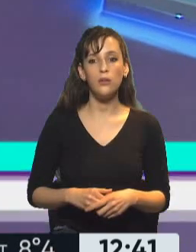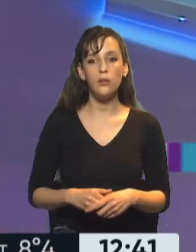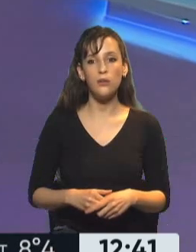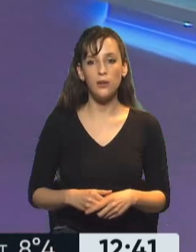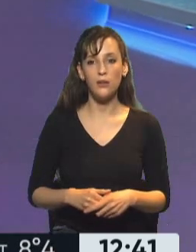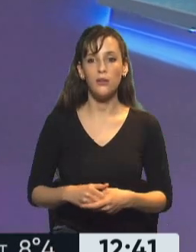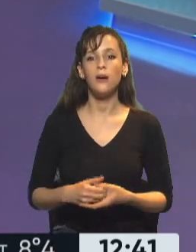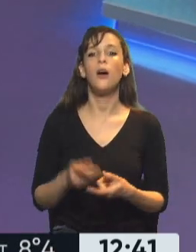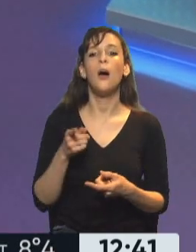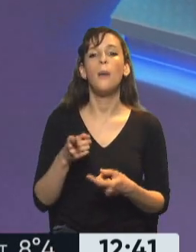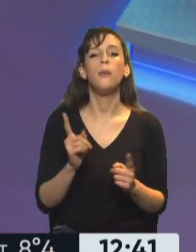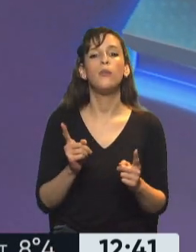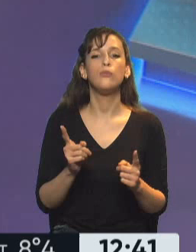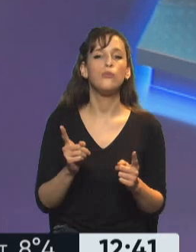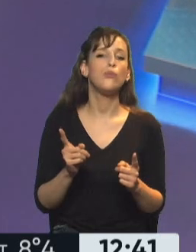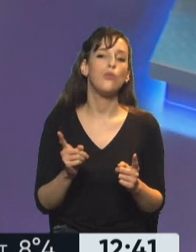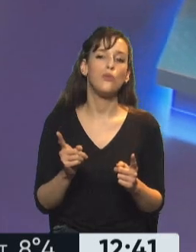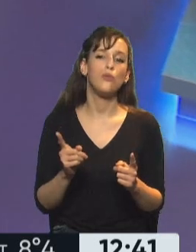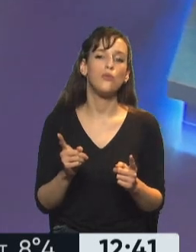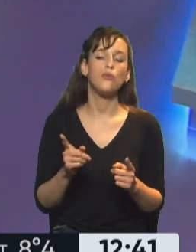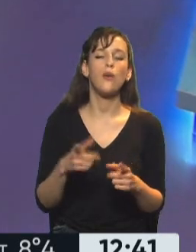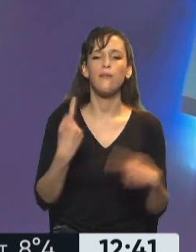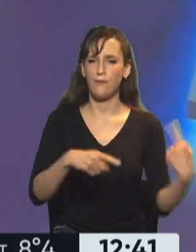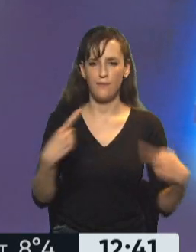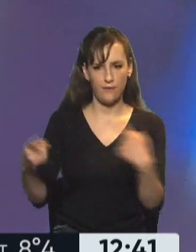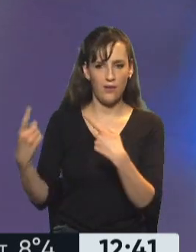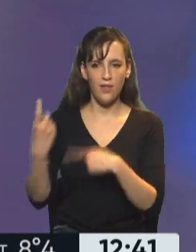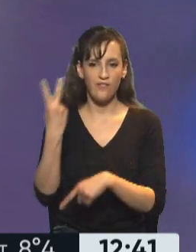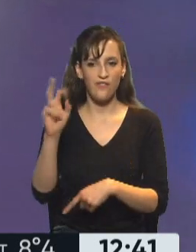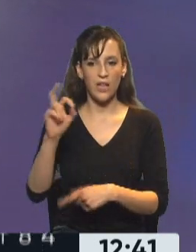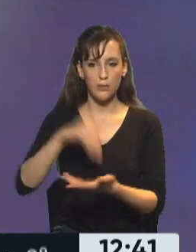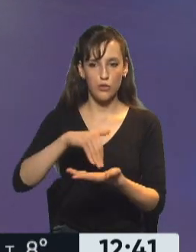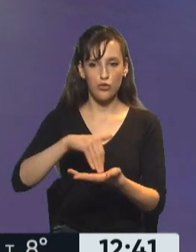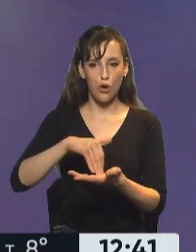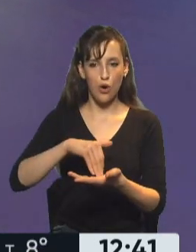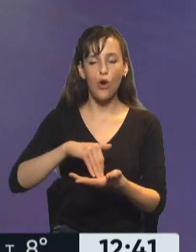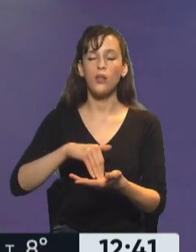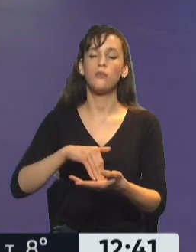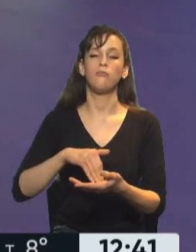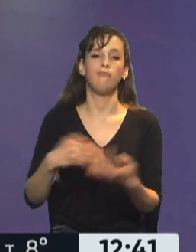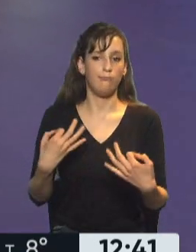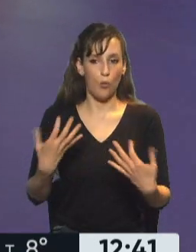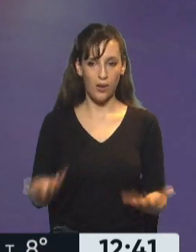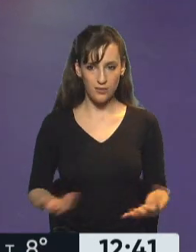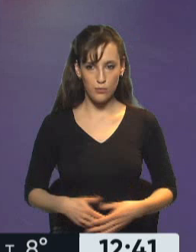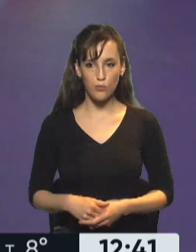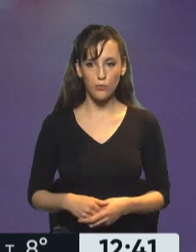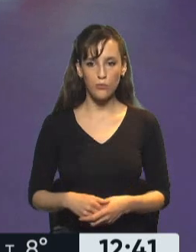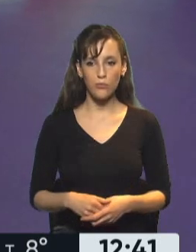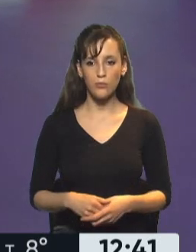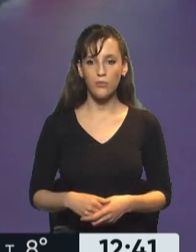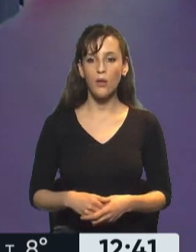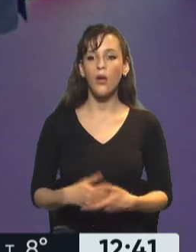Hay importancias variadas de este acuerdo, no solamente por la cantidad de dosis, 20 millones, que se suman, pero eso es cuantitativo.